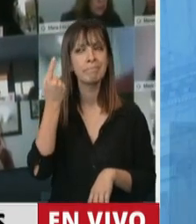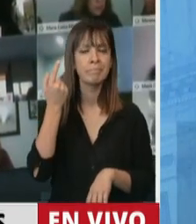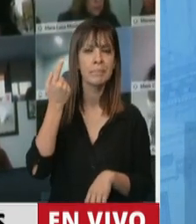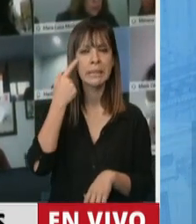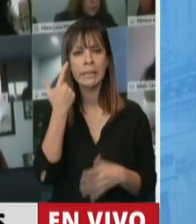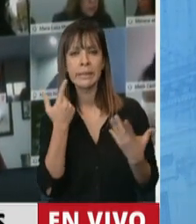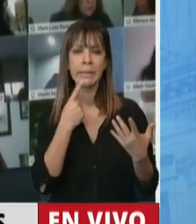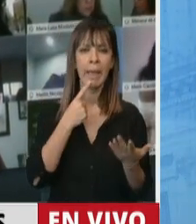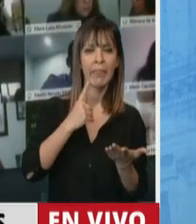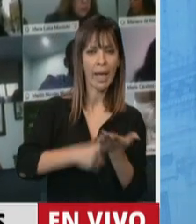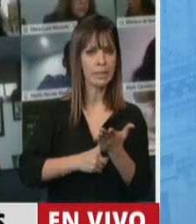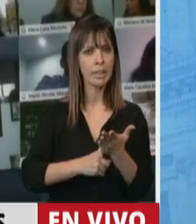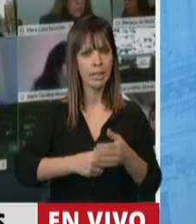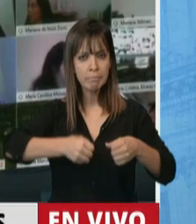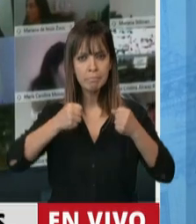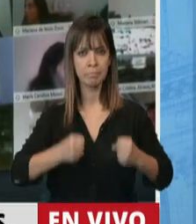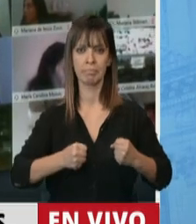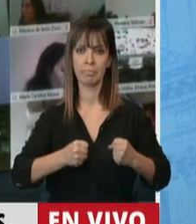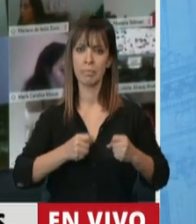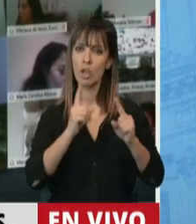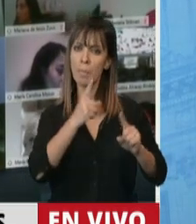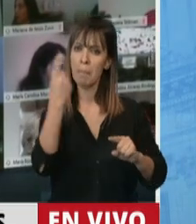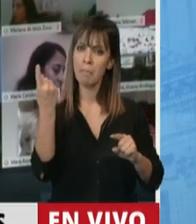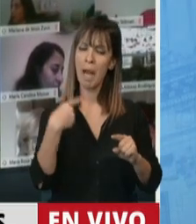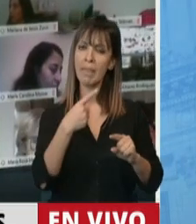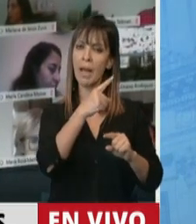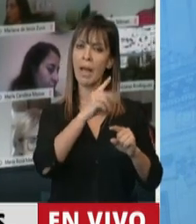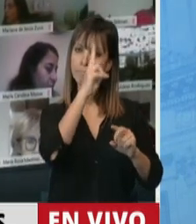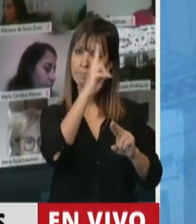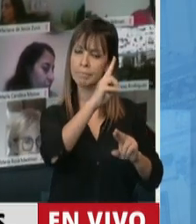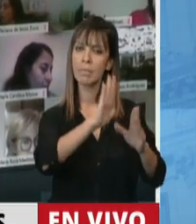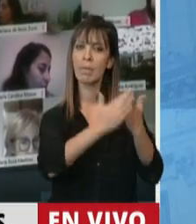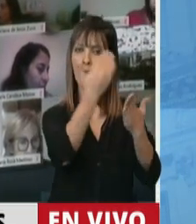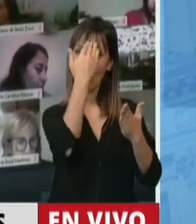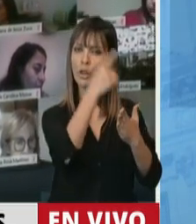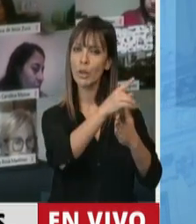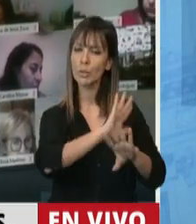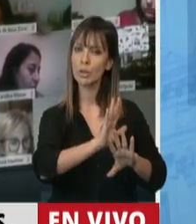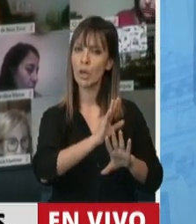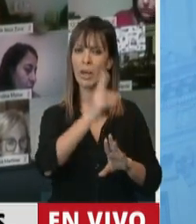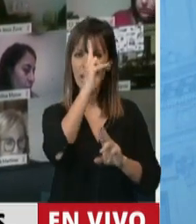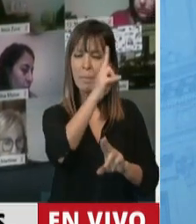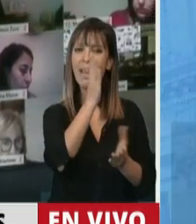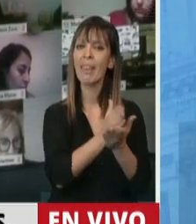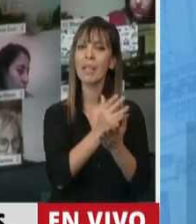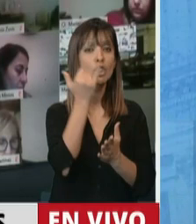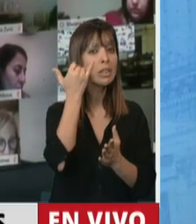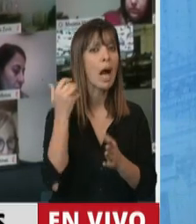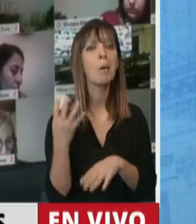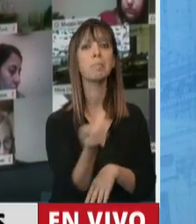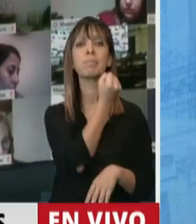adelante la conquista que marca nuestra Constitución y respetar los derechos y las obligaciones, pero más que nada los derechos adquiridos por